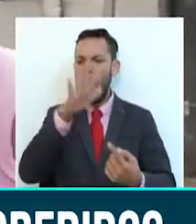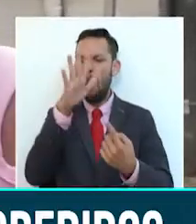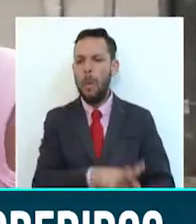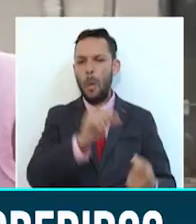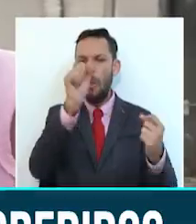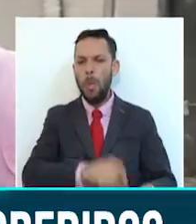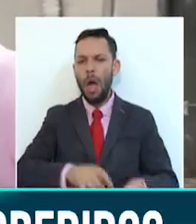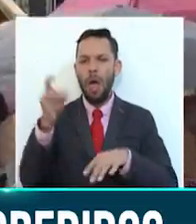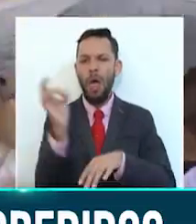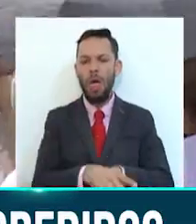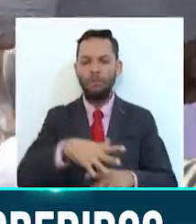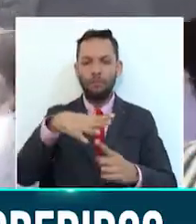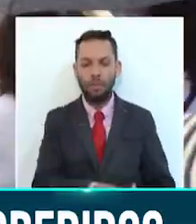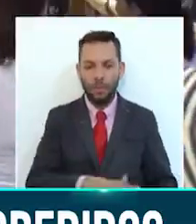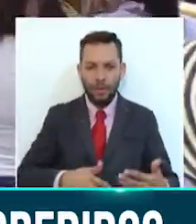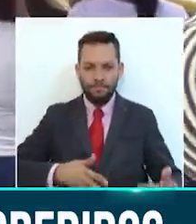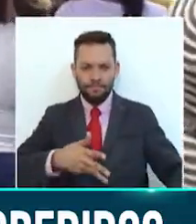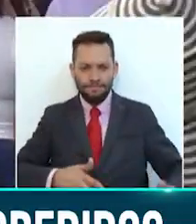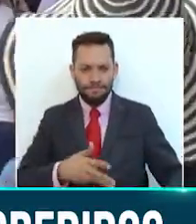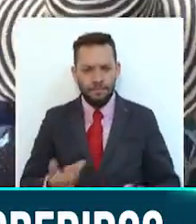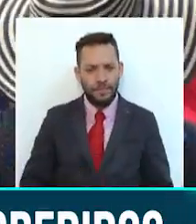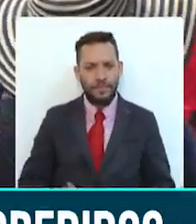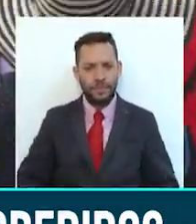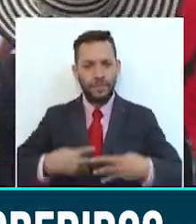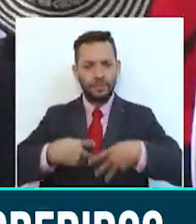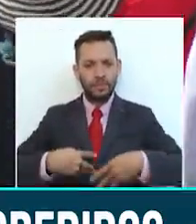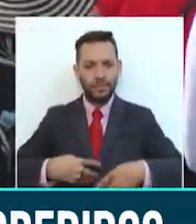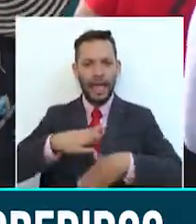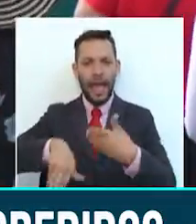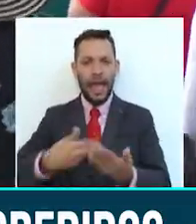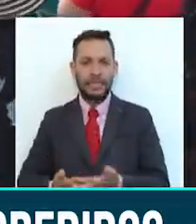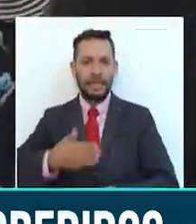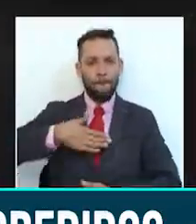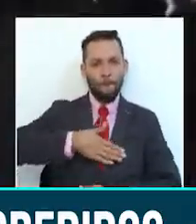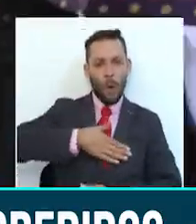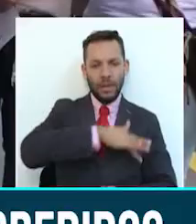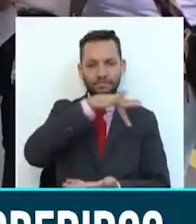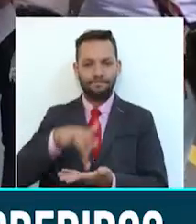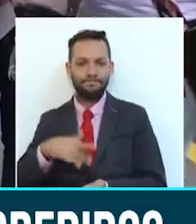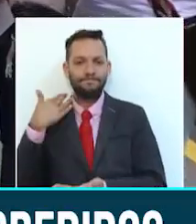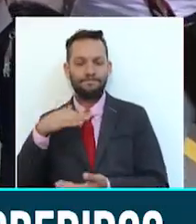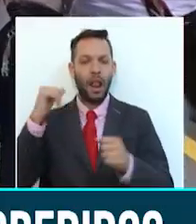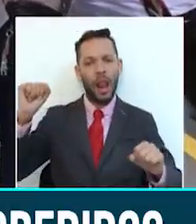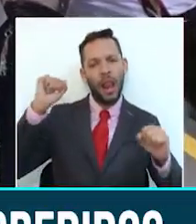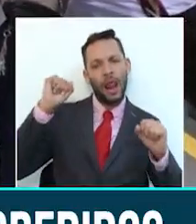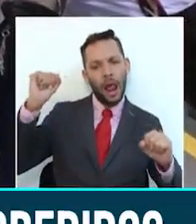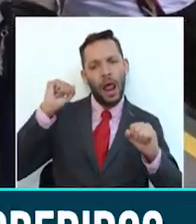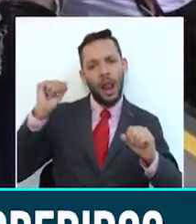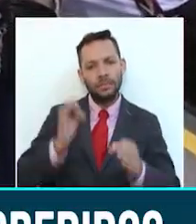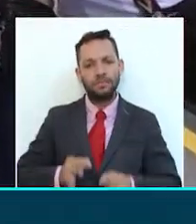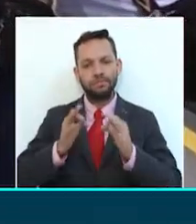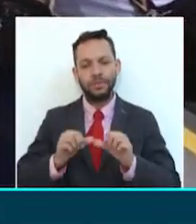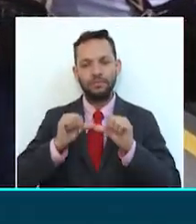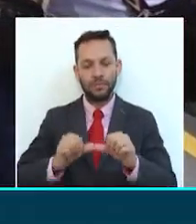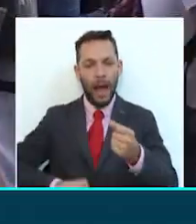manera simplemente por su condición de mujer. Con la movilización que terminó en la Plaza de Bolívar de Armenia, los docentes también dejaron en claro que